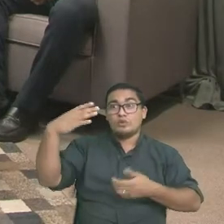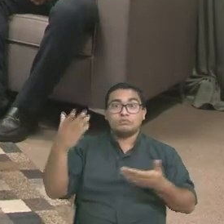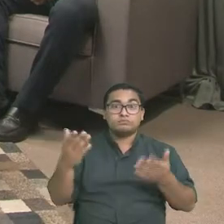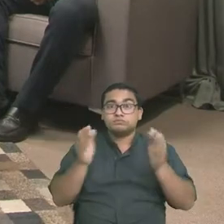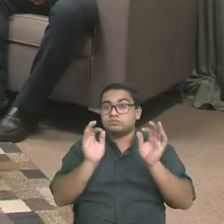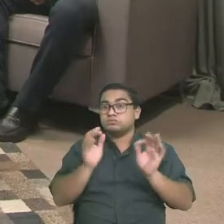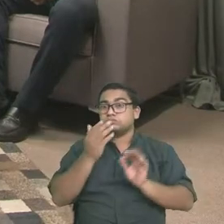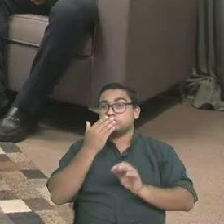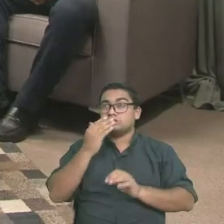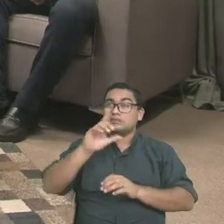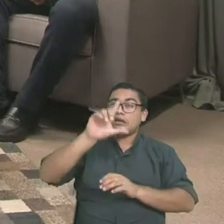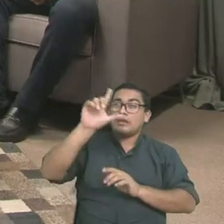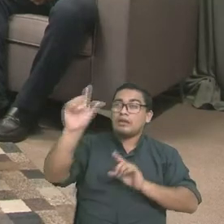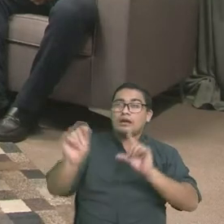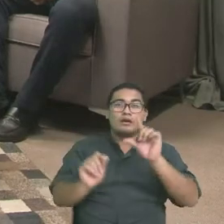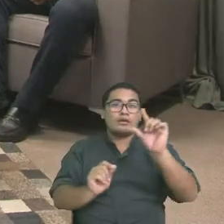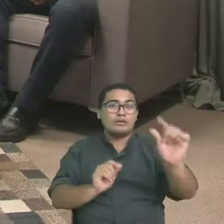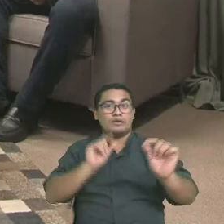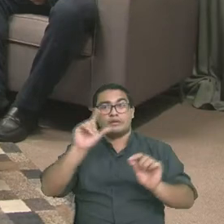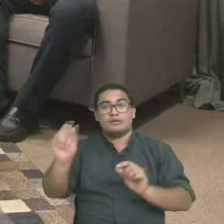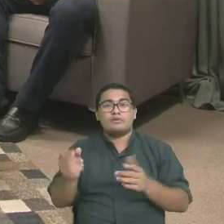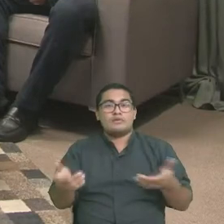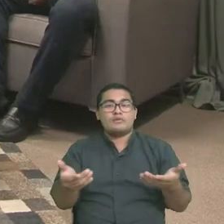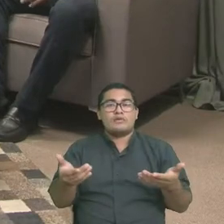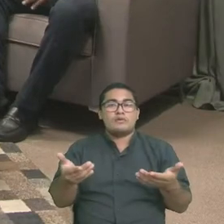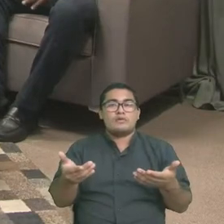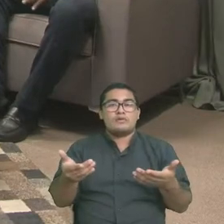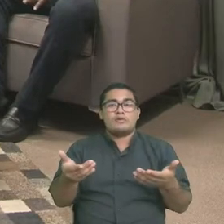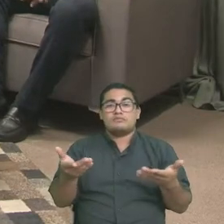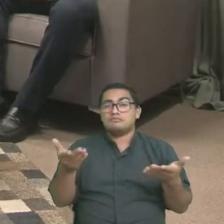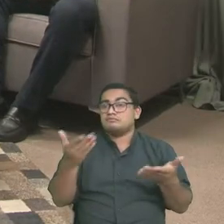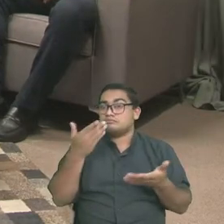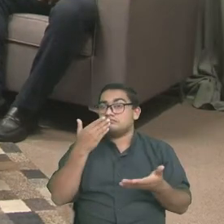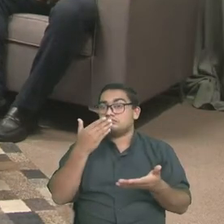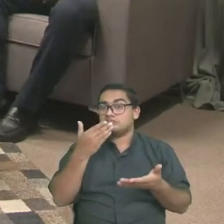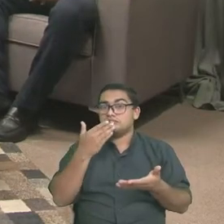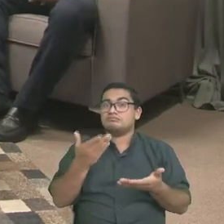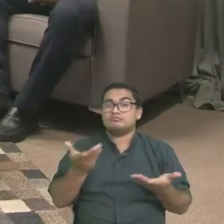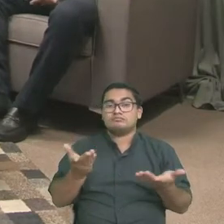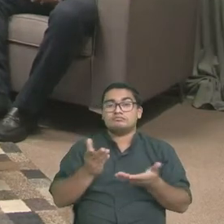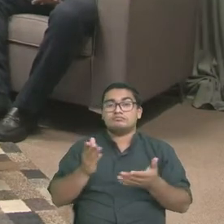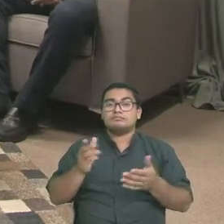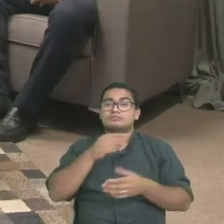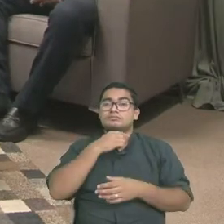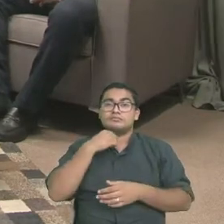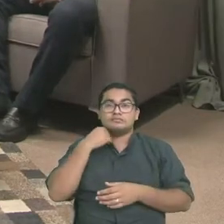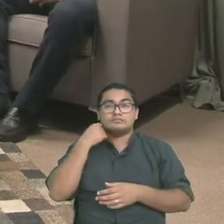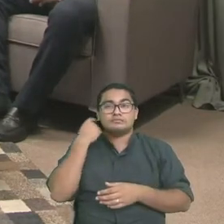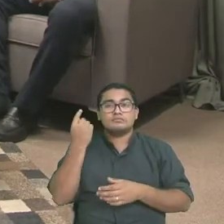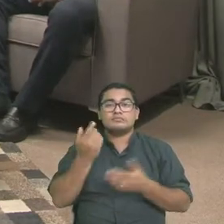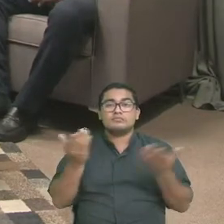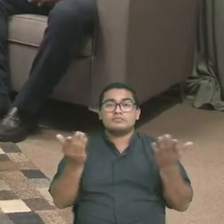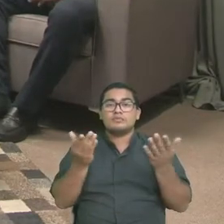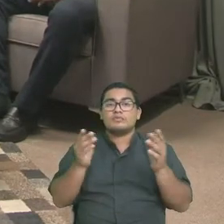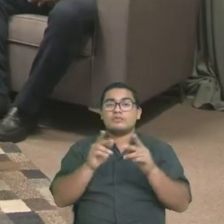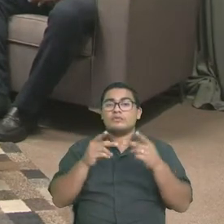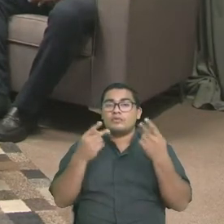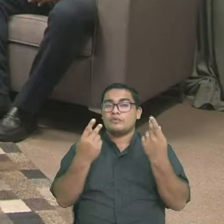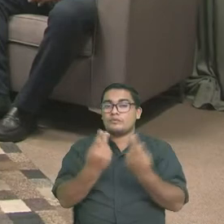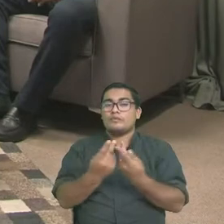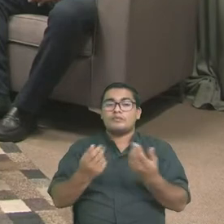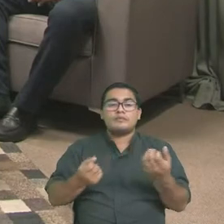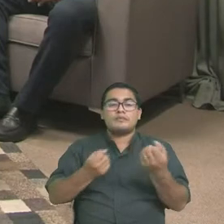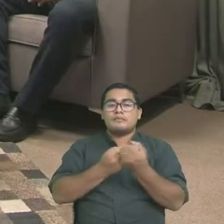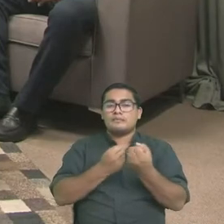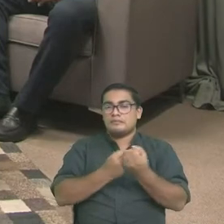del 75%, ¿no?, generada a partir de hidrocarburos. Conocer un poquito a partir de esa realidad del apoyo del pueblo nicaragüense,